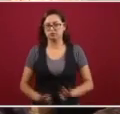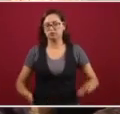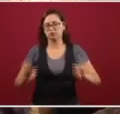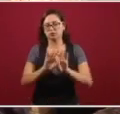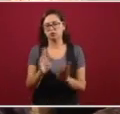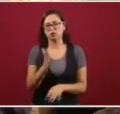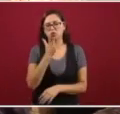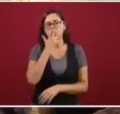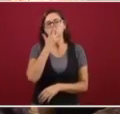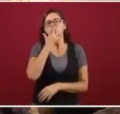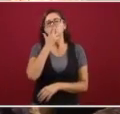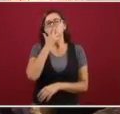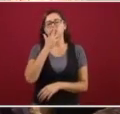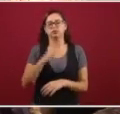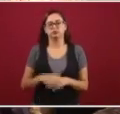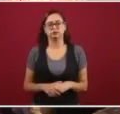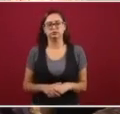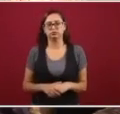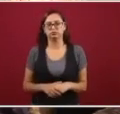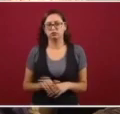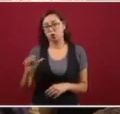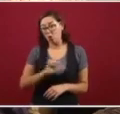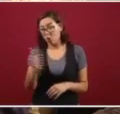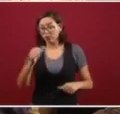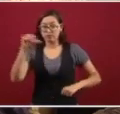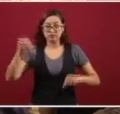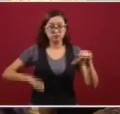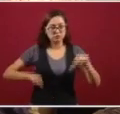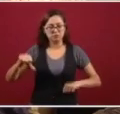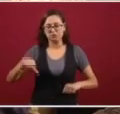no es para hacer ninguna actividad